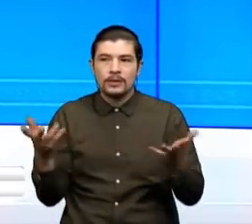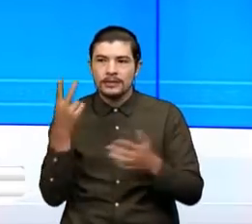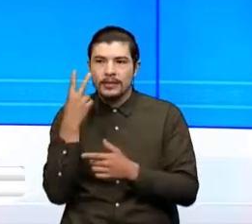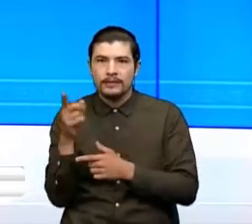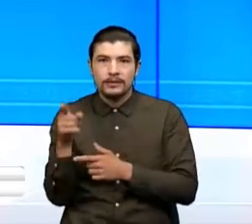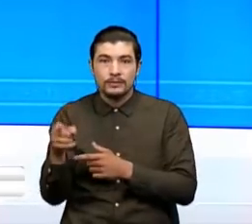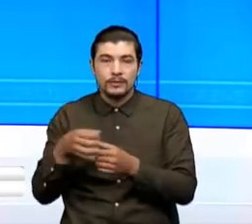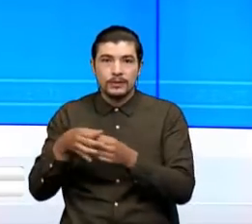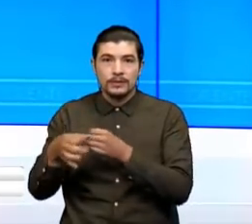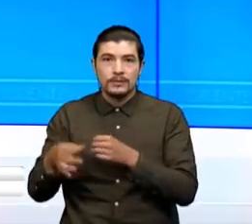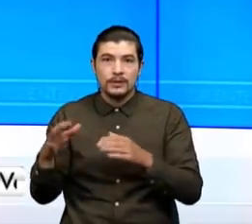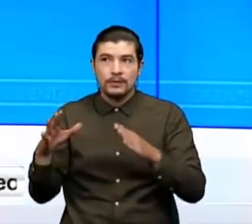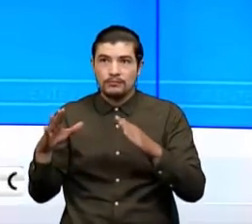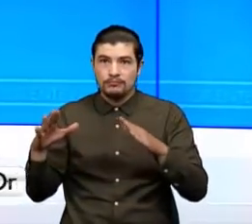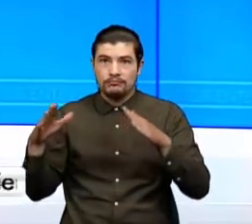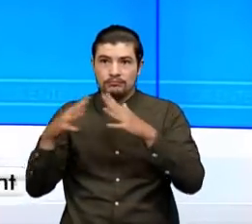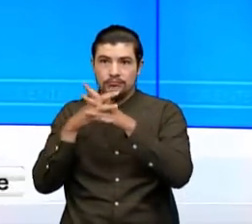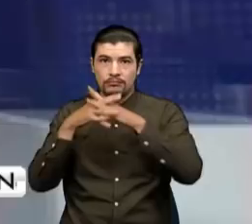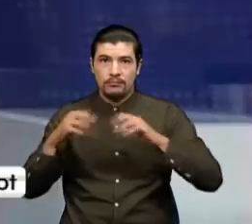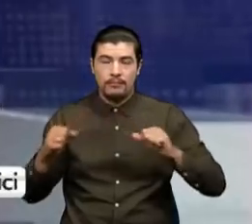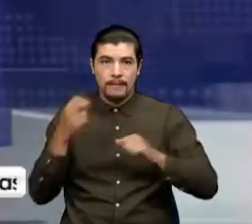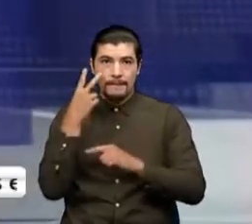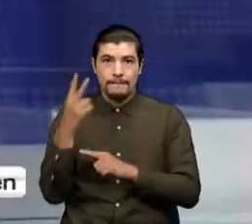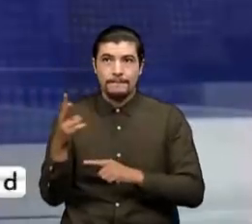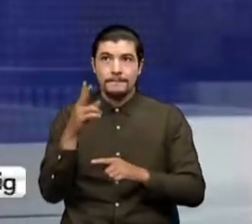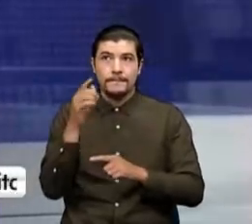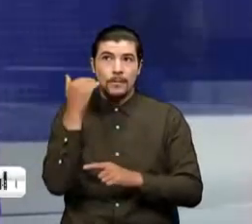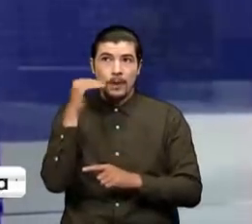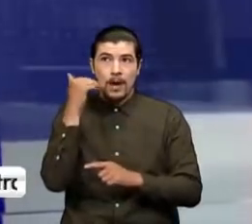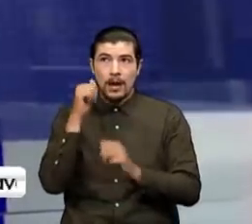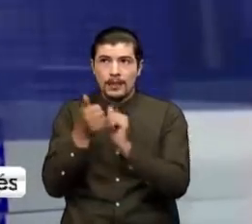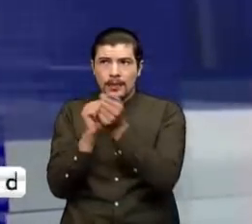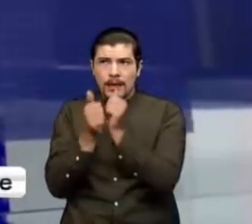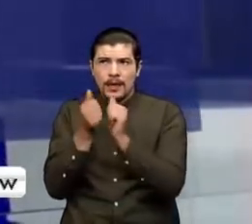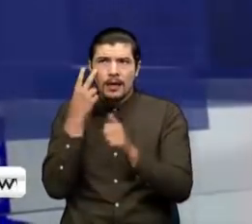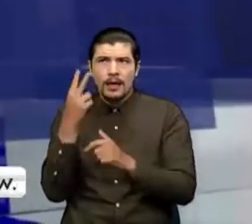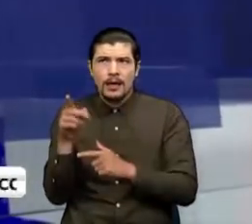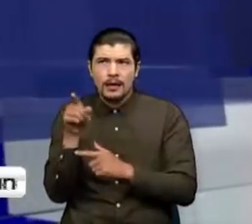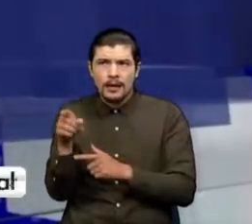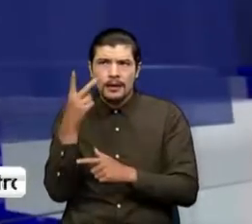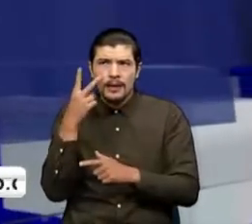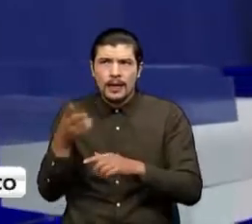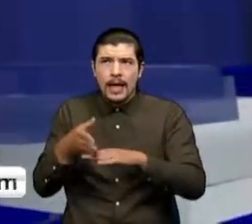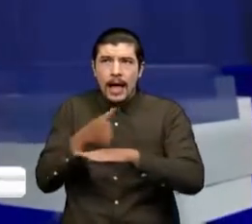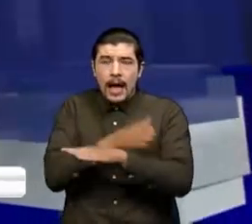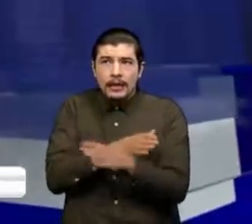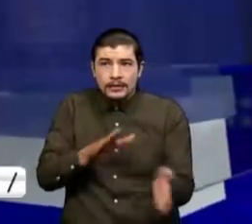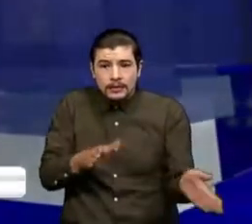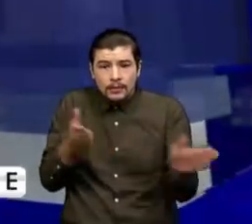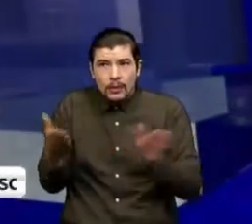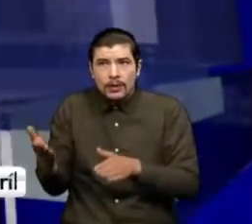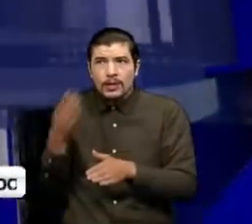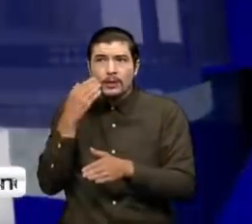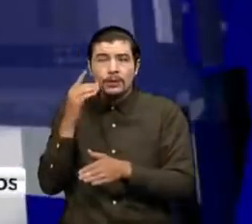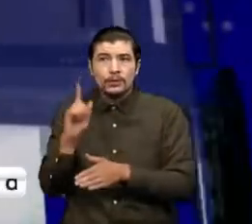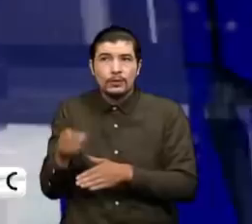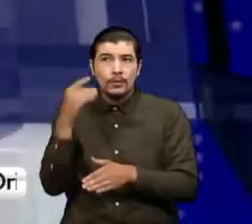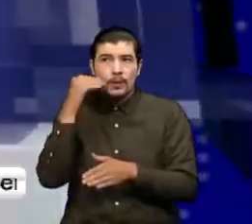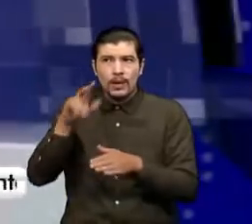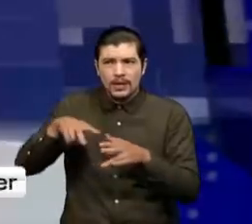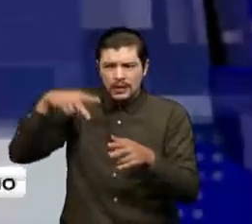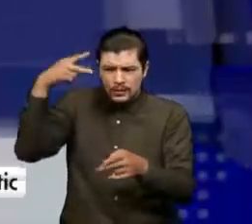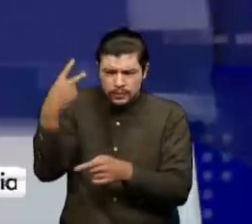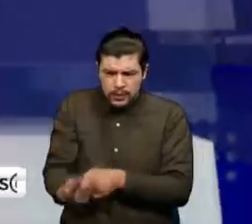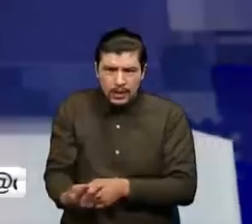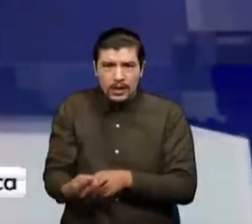y obedece a un vídeo que grabó la deportista ingrid araceli torres antes de morir al caer a un abismo de casi 800